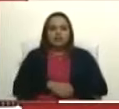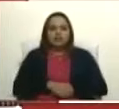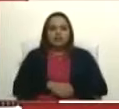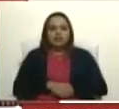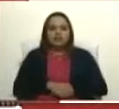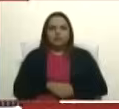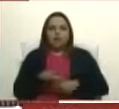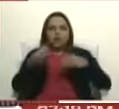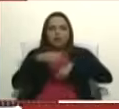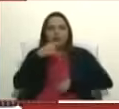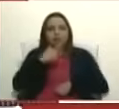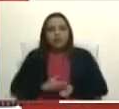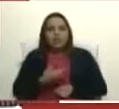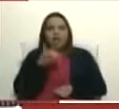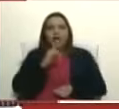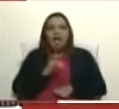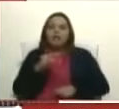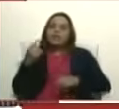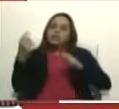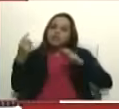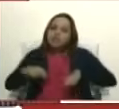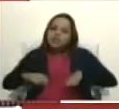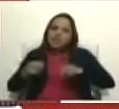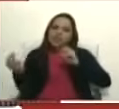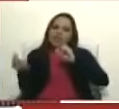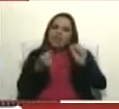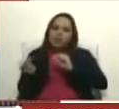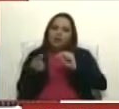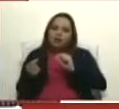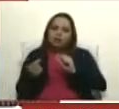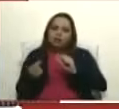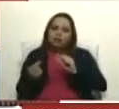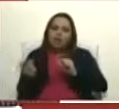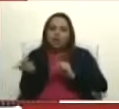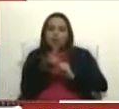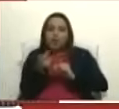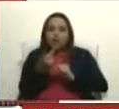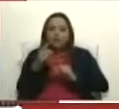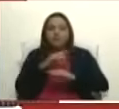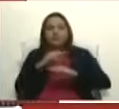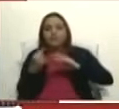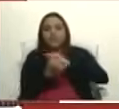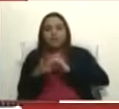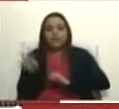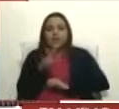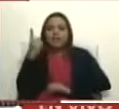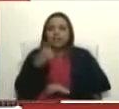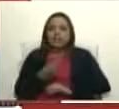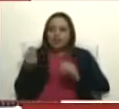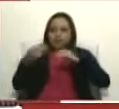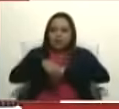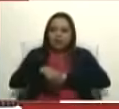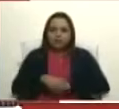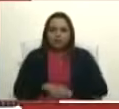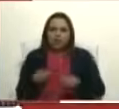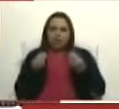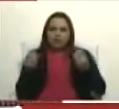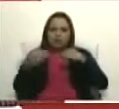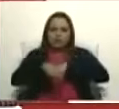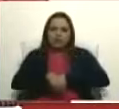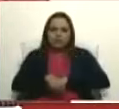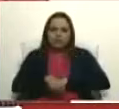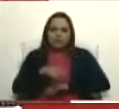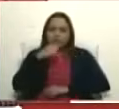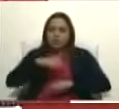básicamente diálogo entre las partes, ponerse de acuerdo. ¿Cómo se ponen de acuerdo si